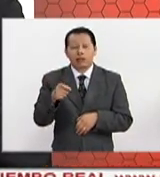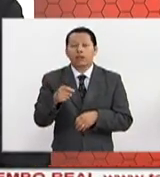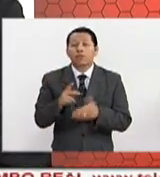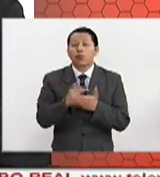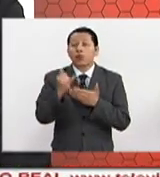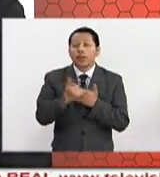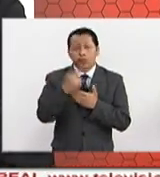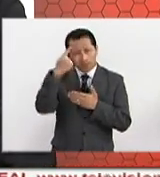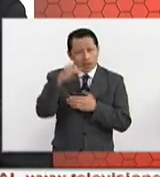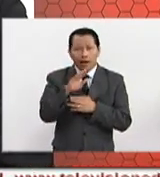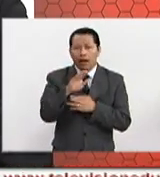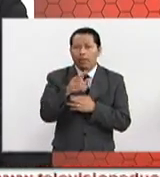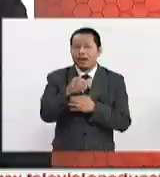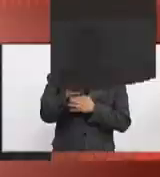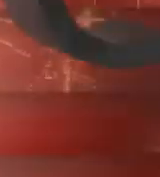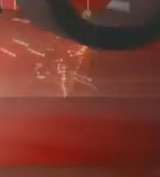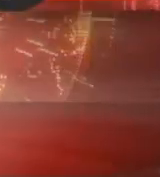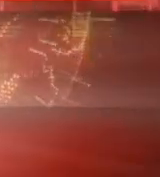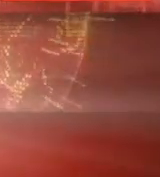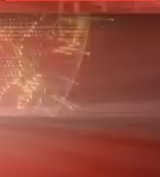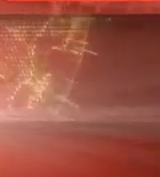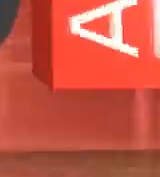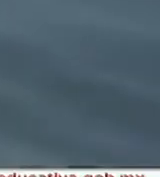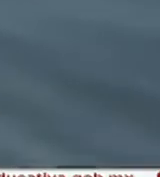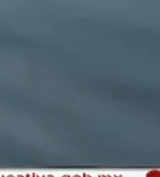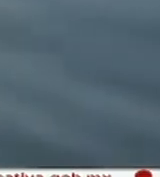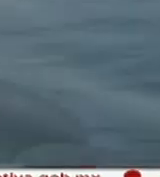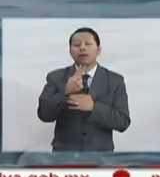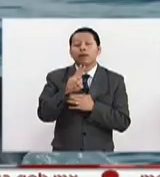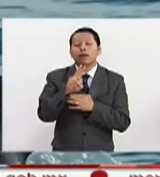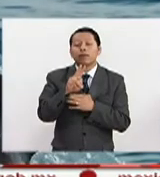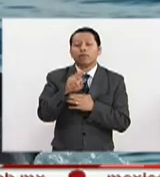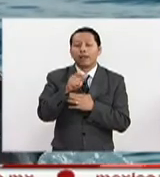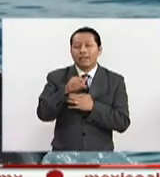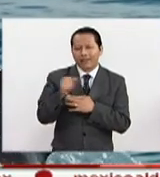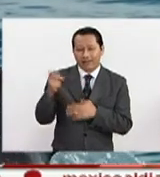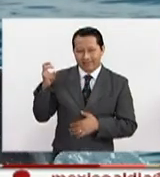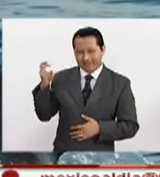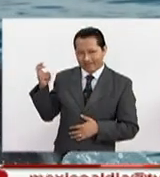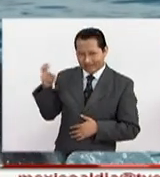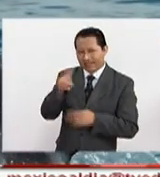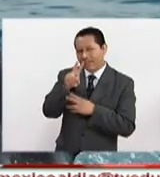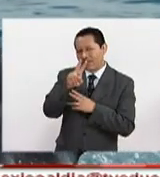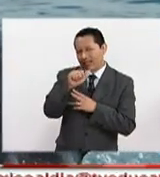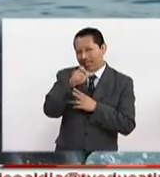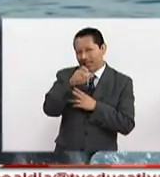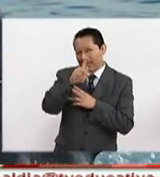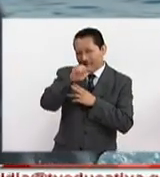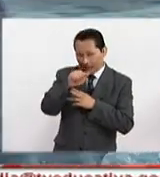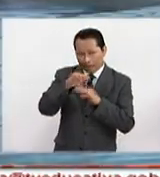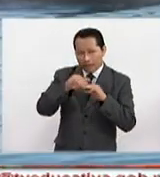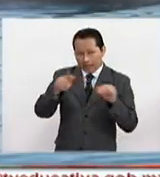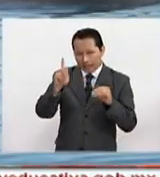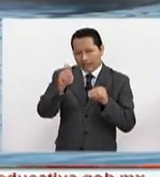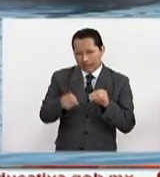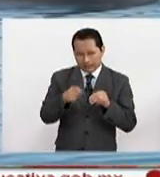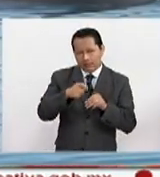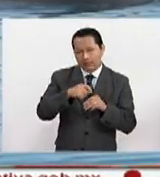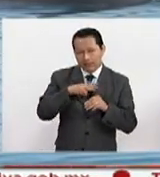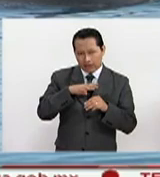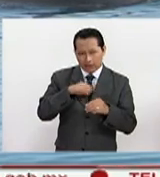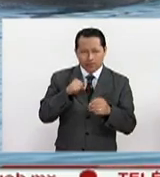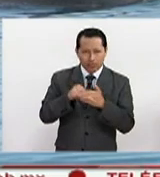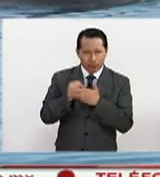conservación de la vaquita marina. La vaquita marina es un cetáceo endémico de aguas mexicanas que habita en el Alto Golfo de